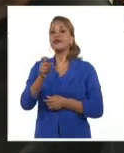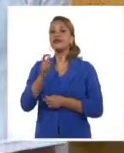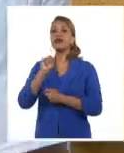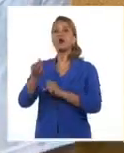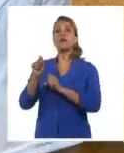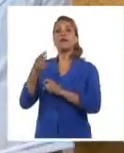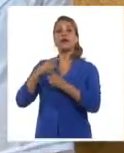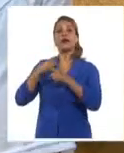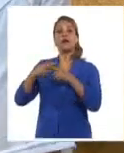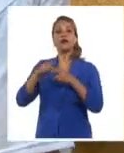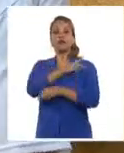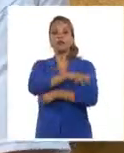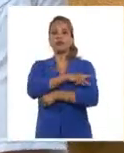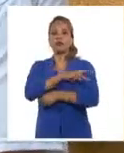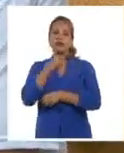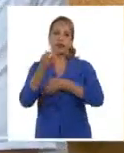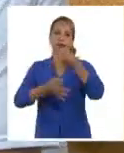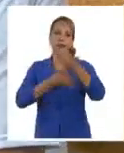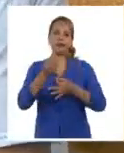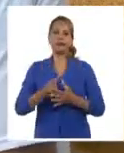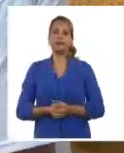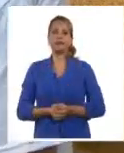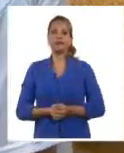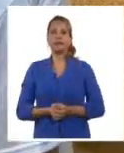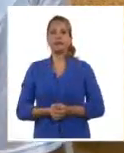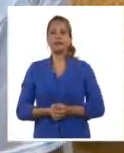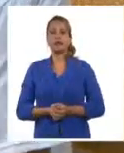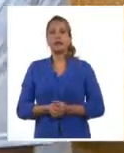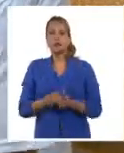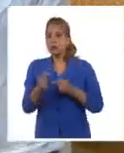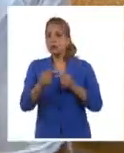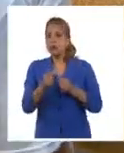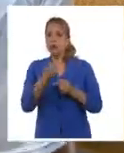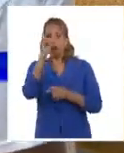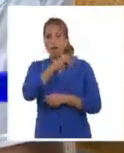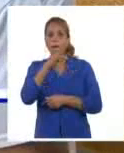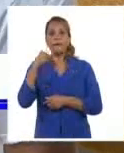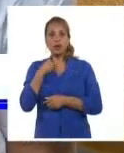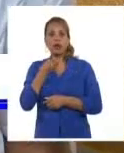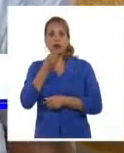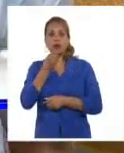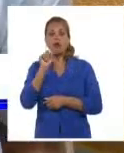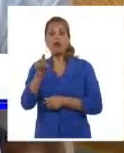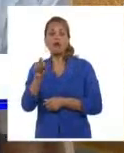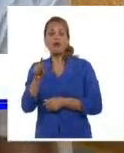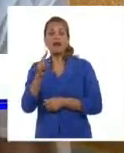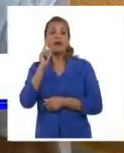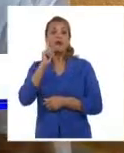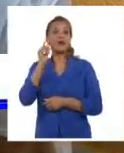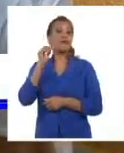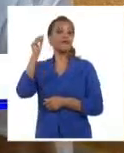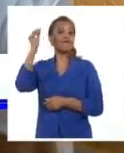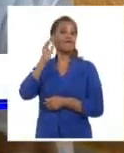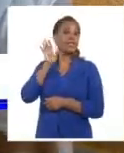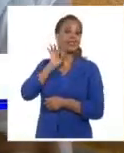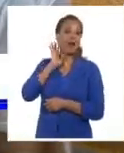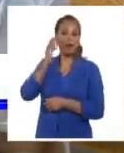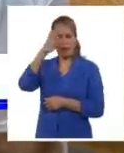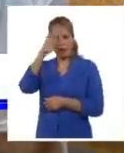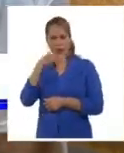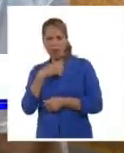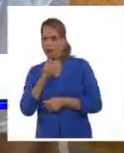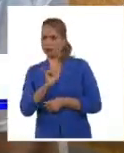medicamentos. Estuvimos en dos o tres ocasiones cerca con médicos, con instituciones de conseguirlo, pero cuando sabían que era para Cuba